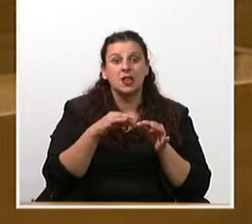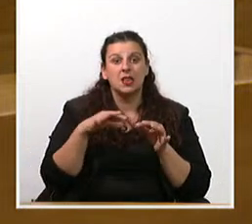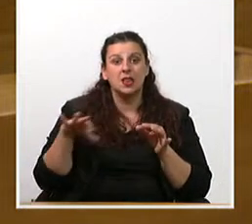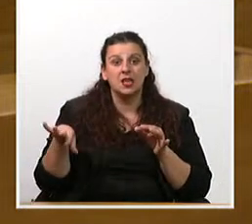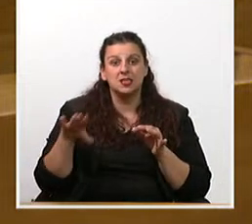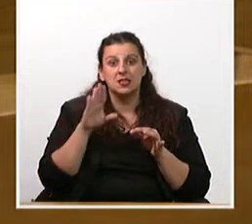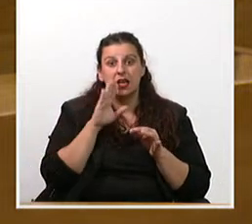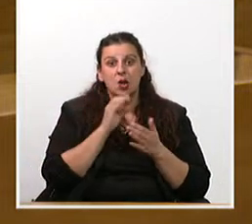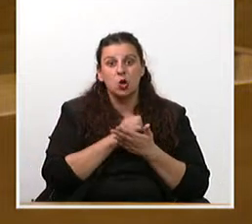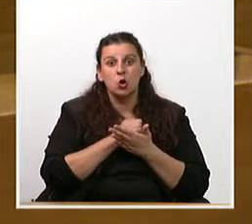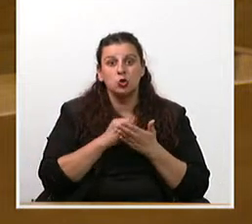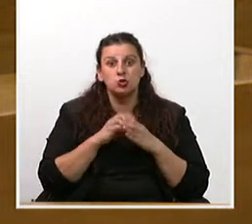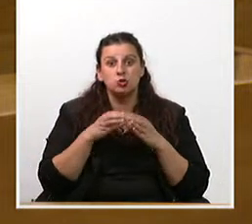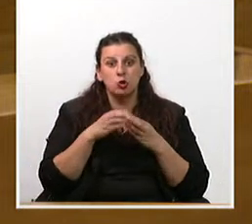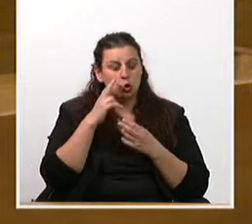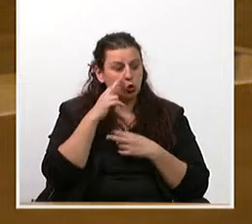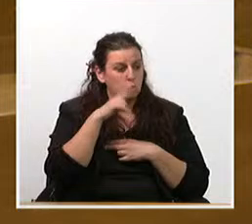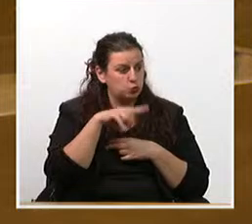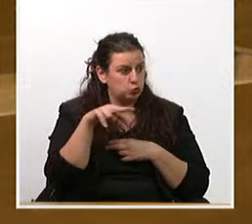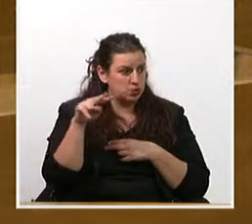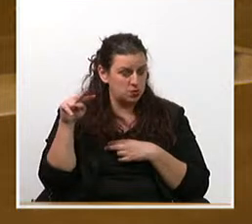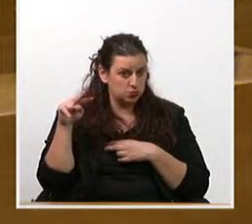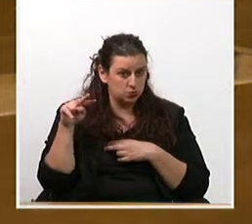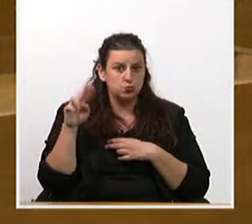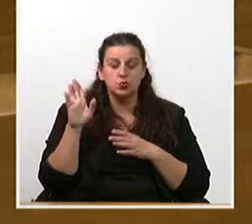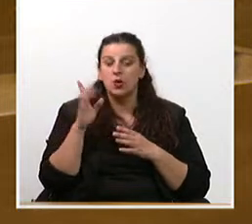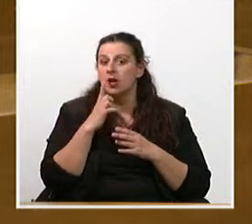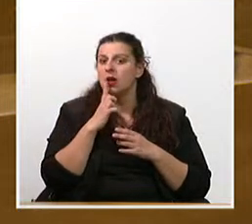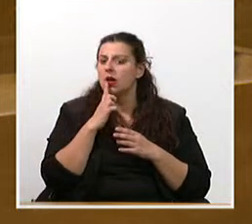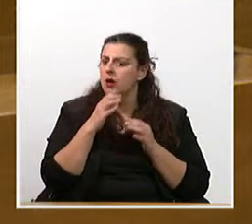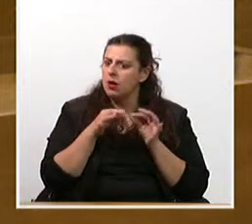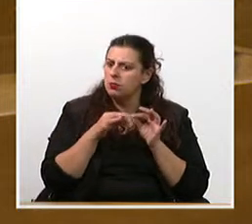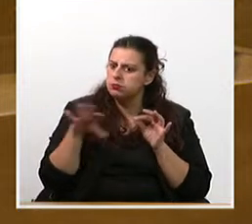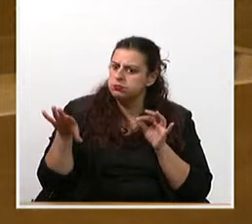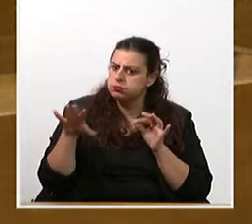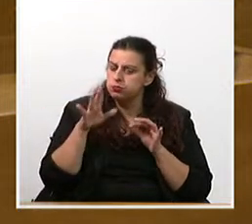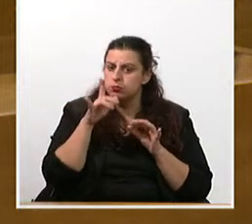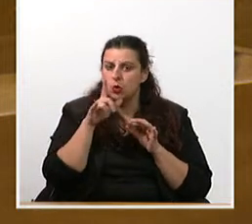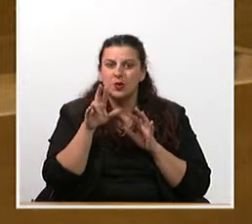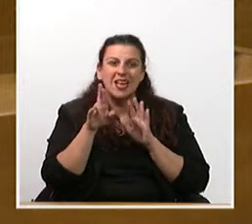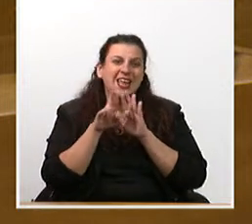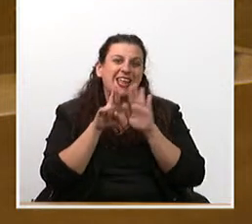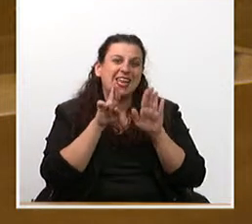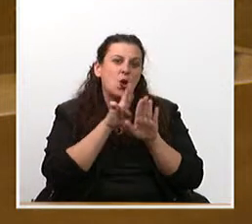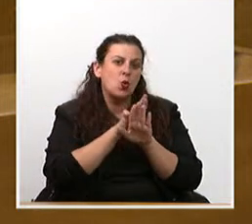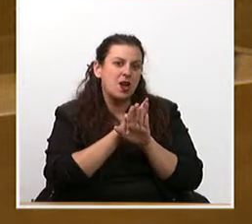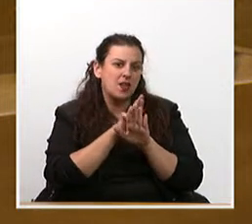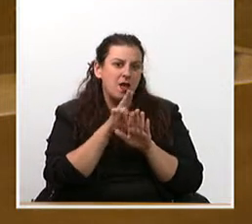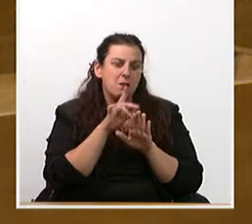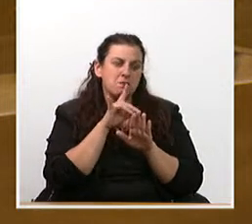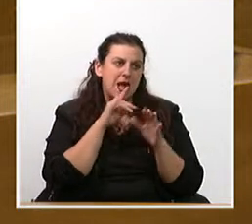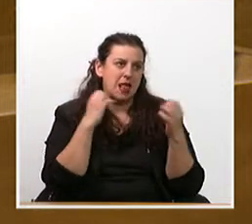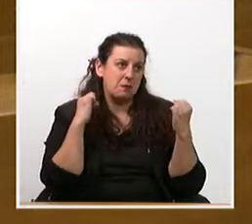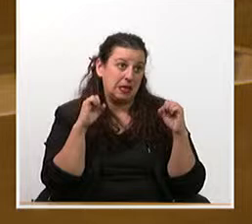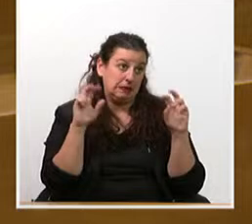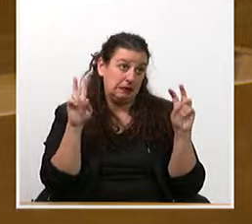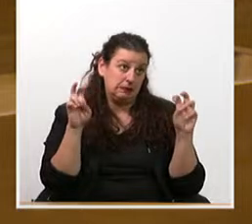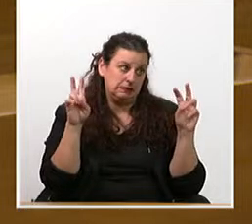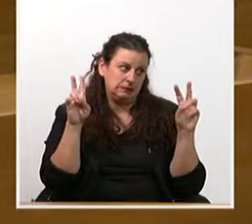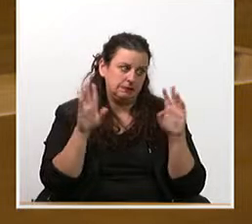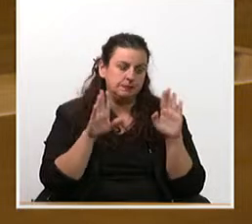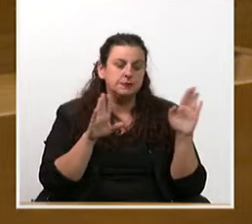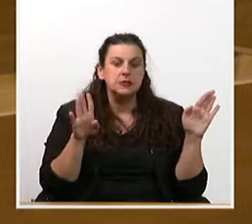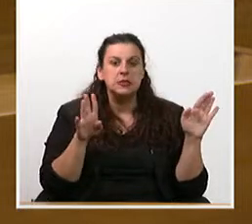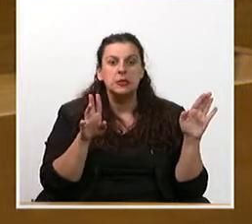del consorci de m qui va ser la acusa irregular y mala praxi y